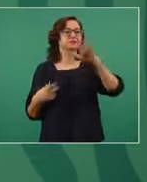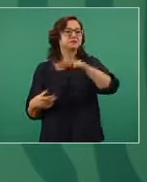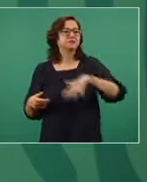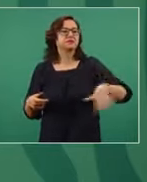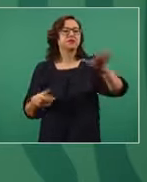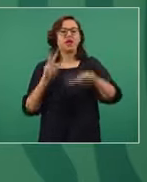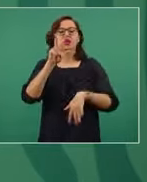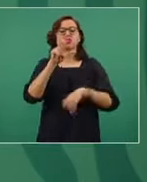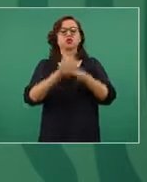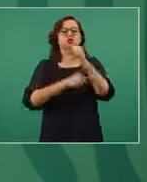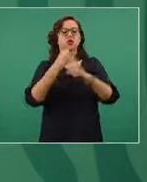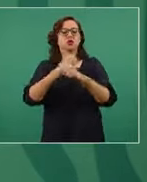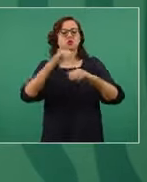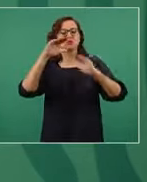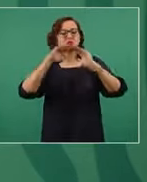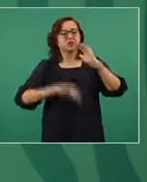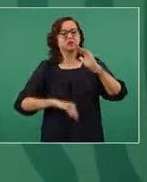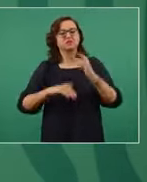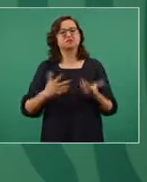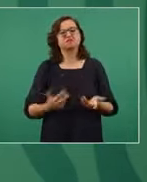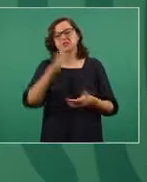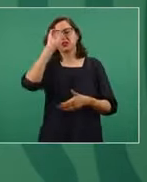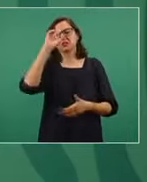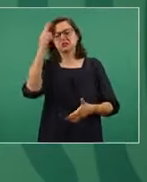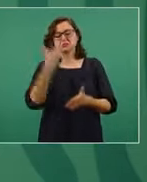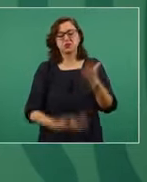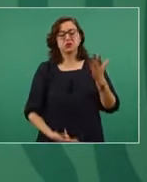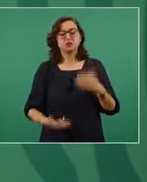y que les pueden faltar el respeto, ¿no?